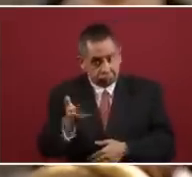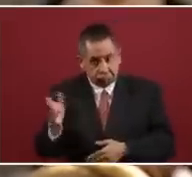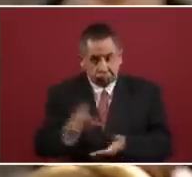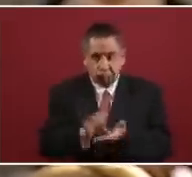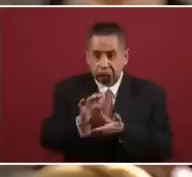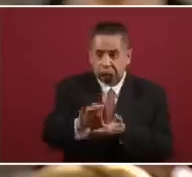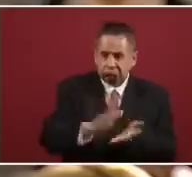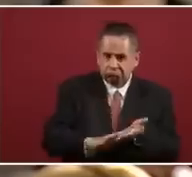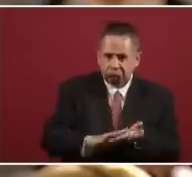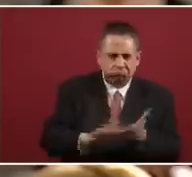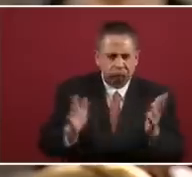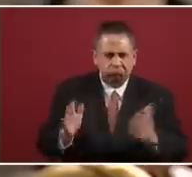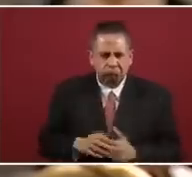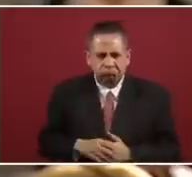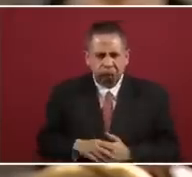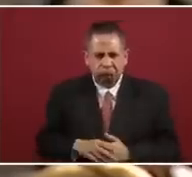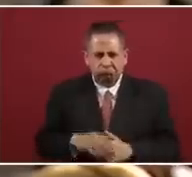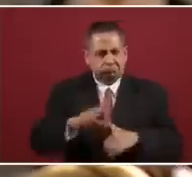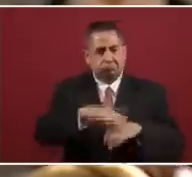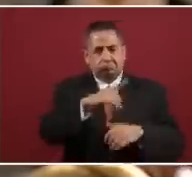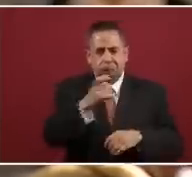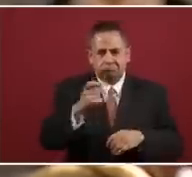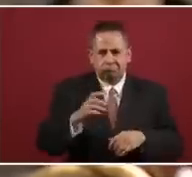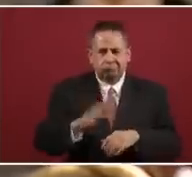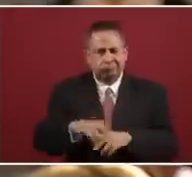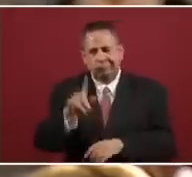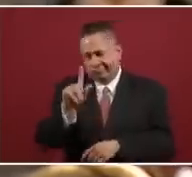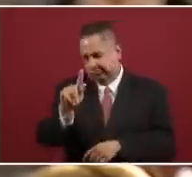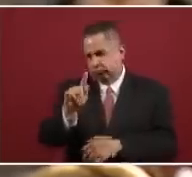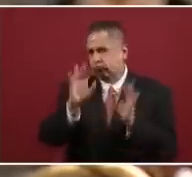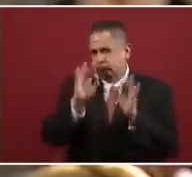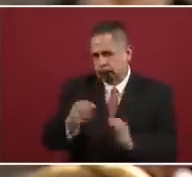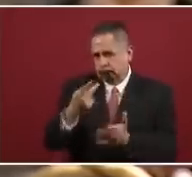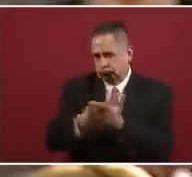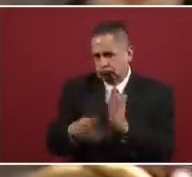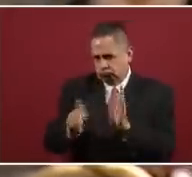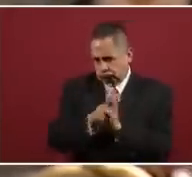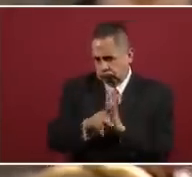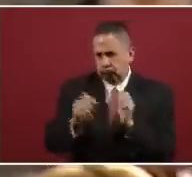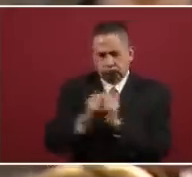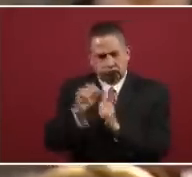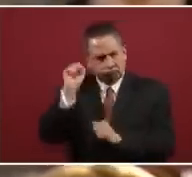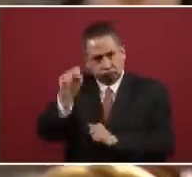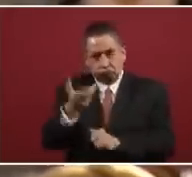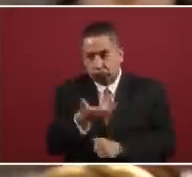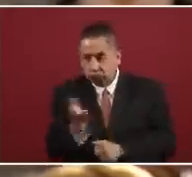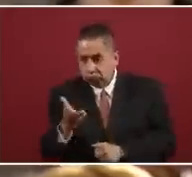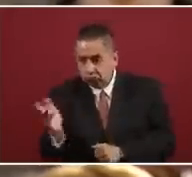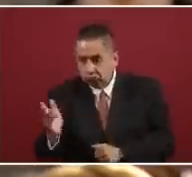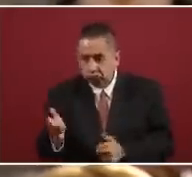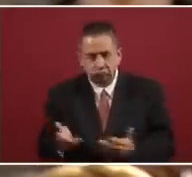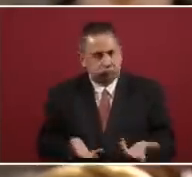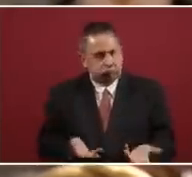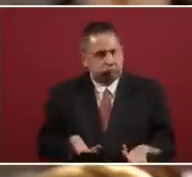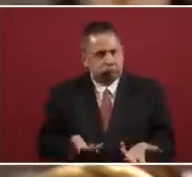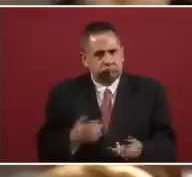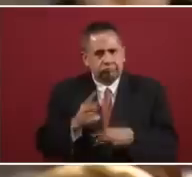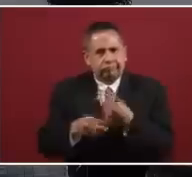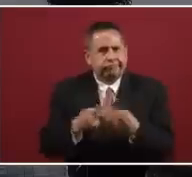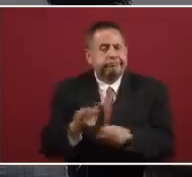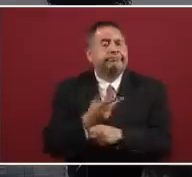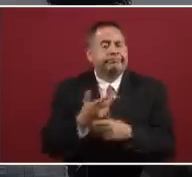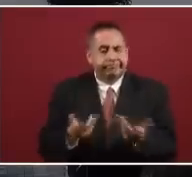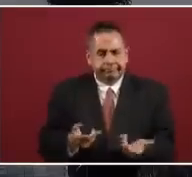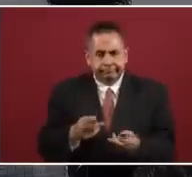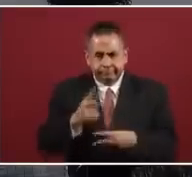liquidados, eliminados. Más de 100, pero más de 70 que son de sindicato base. Entonces, ¿qué va a pasar?